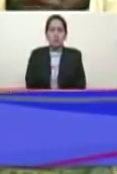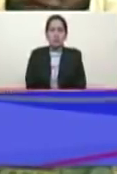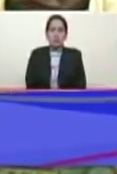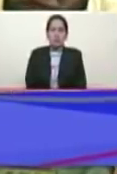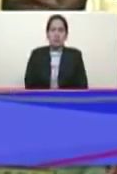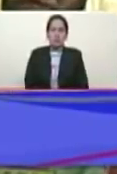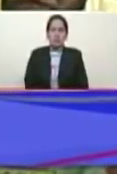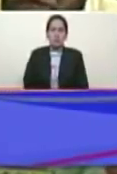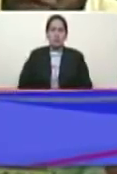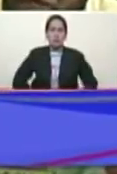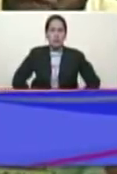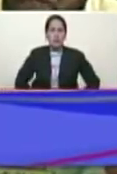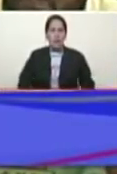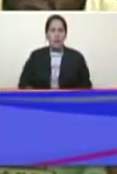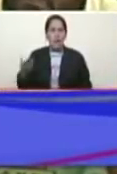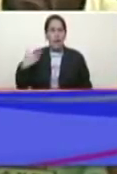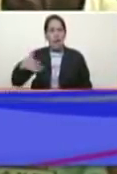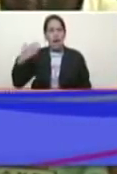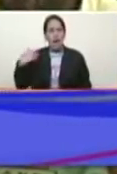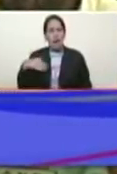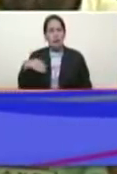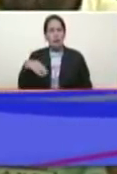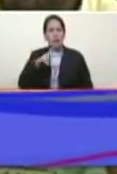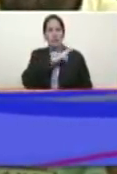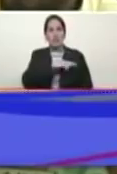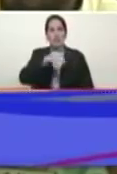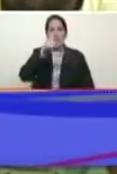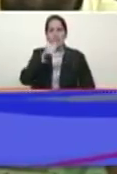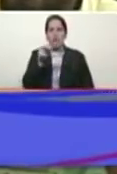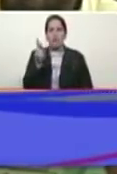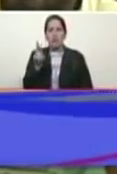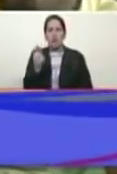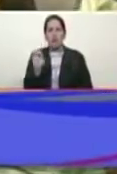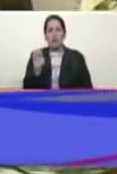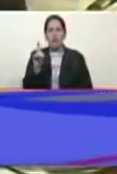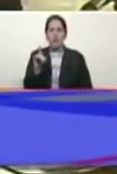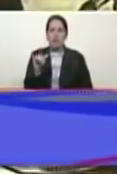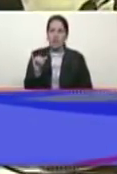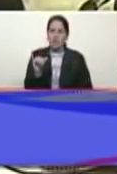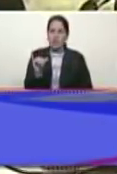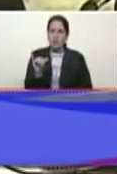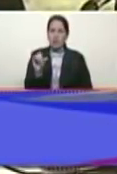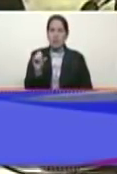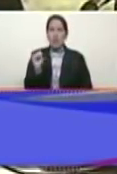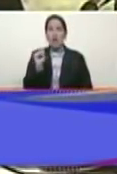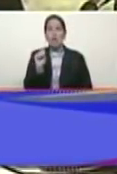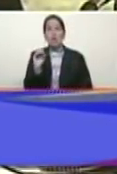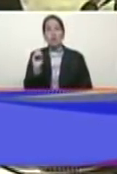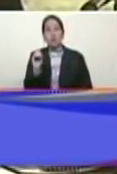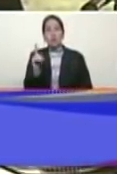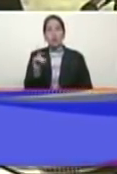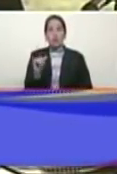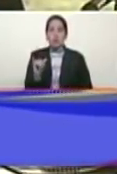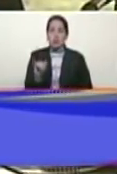Hace poco fue jefe de la Redi por aquí, ¿no? Sí, de la SODI. De la SODI también.